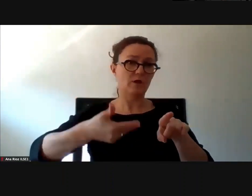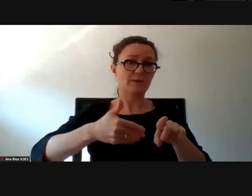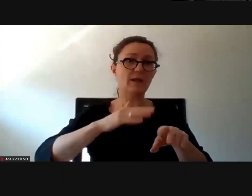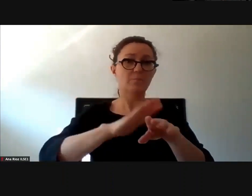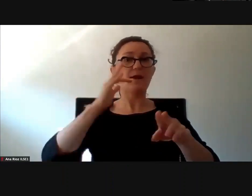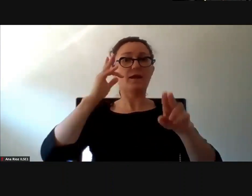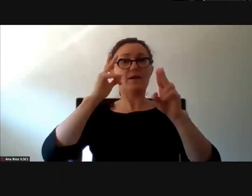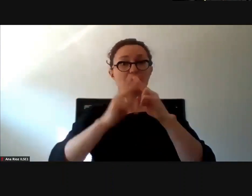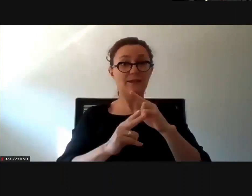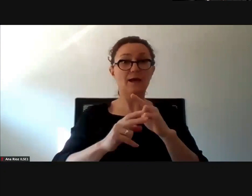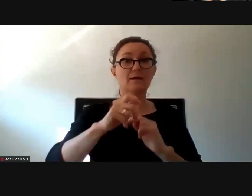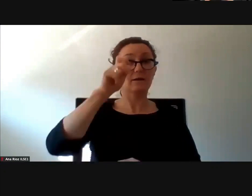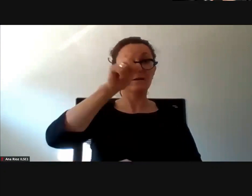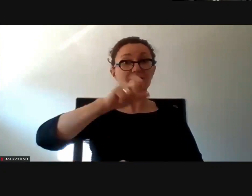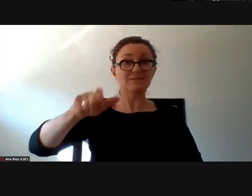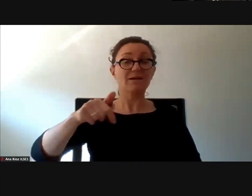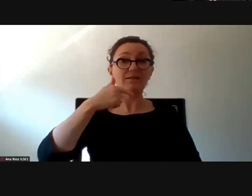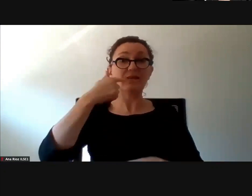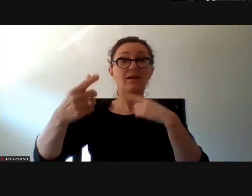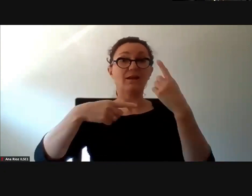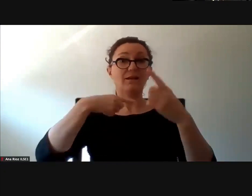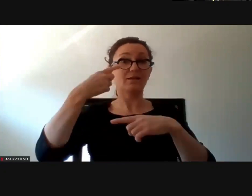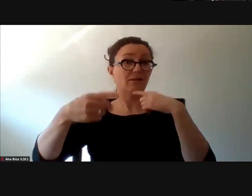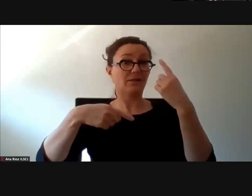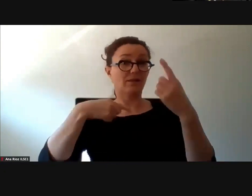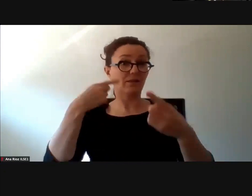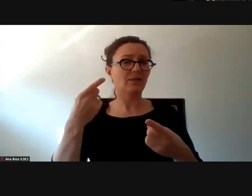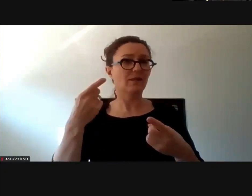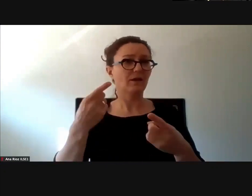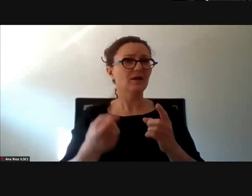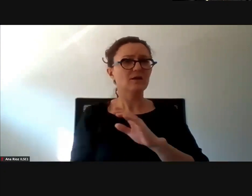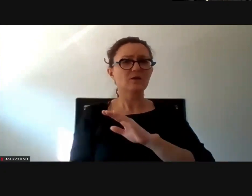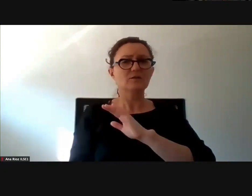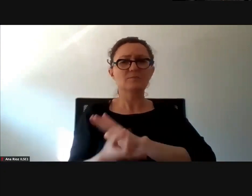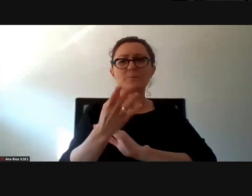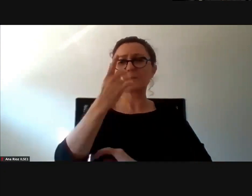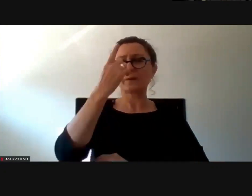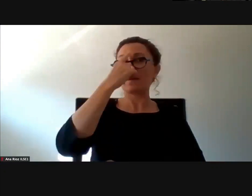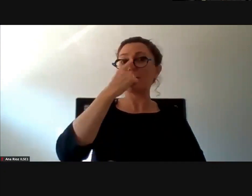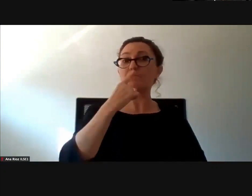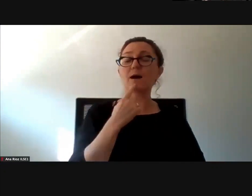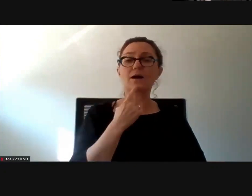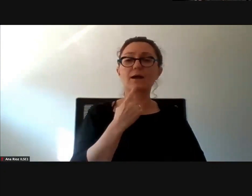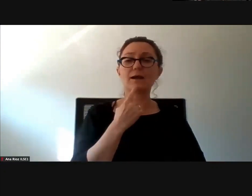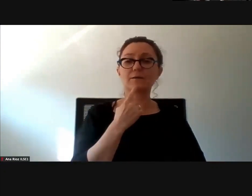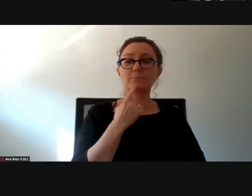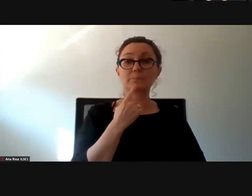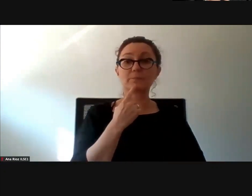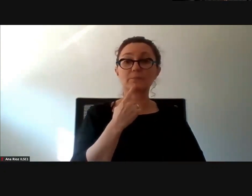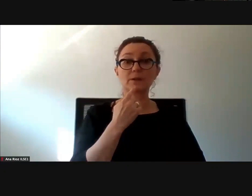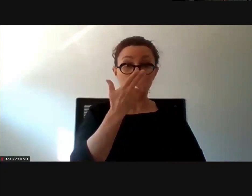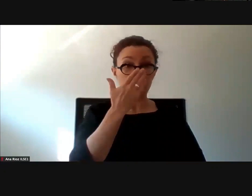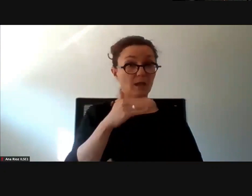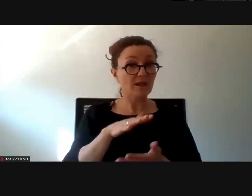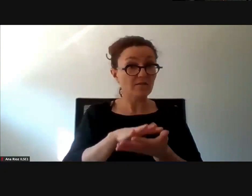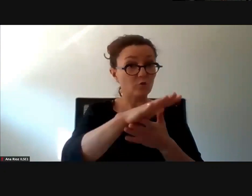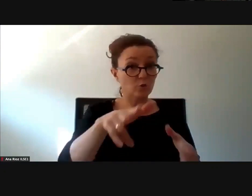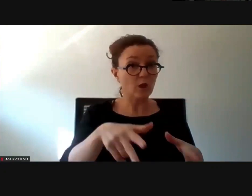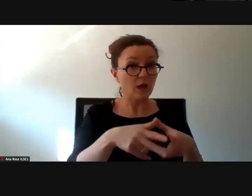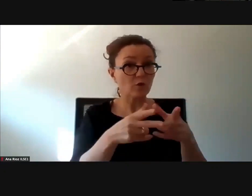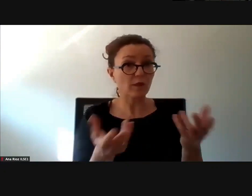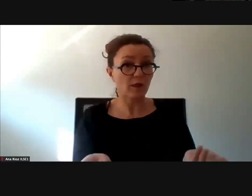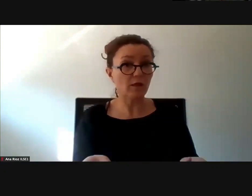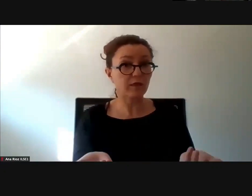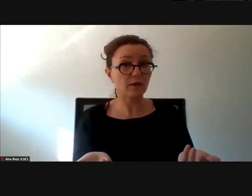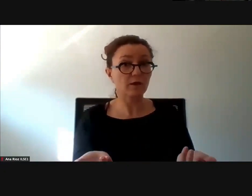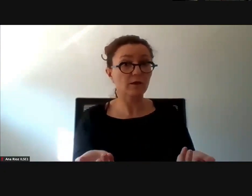gente siga generando esa imagen, digamos, que influye tanto en la sociedad. Porque si en las